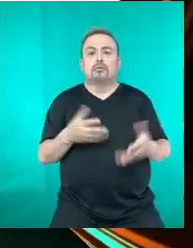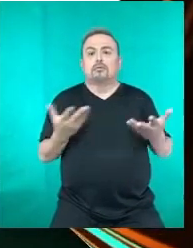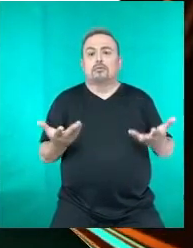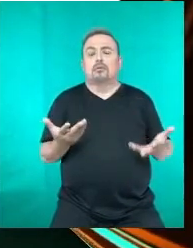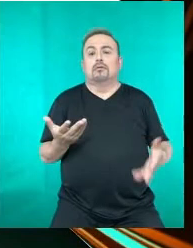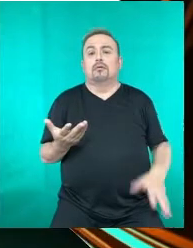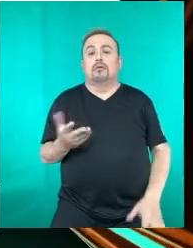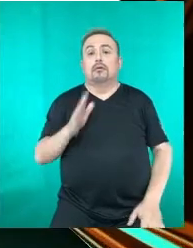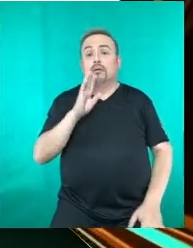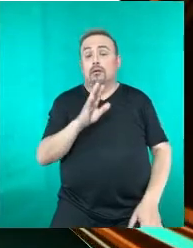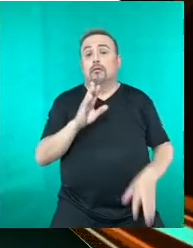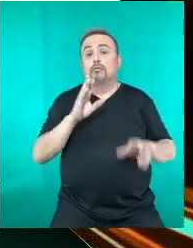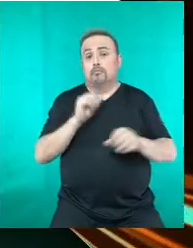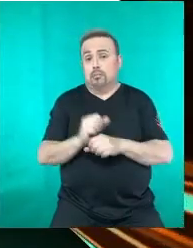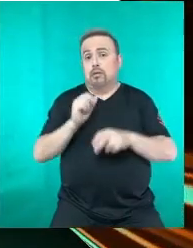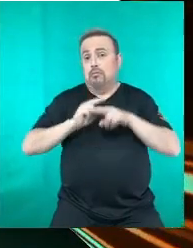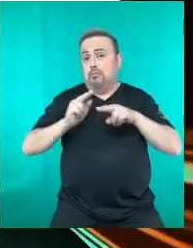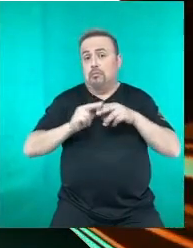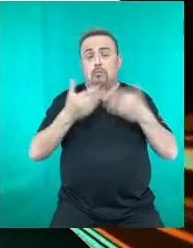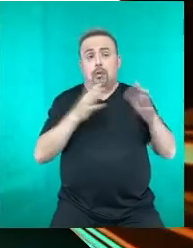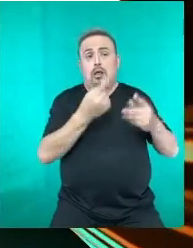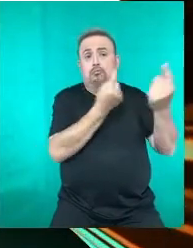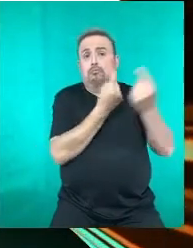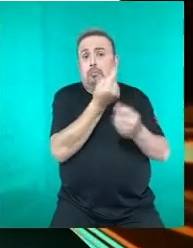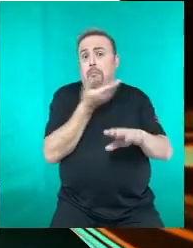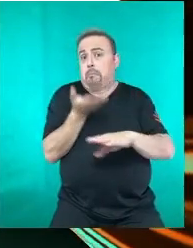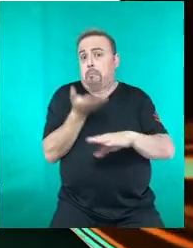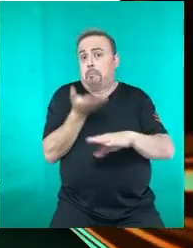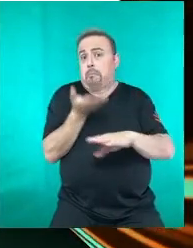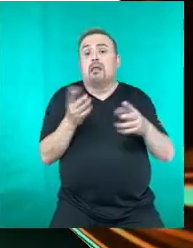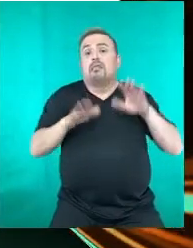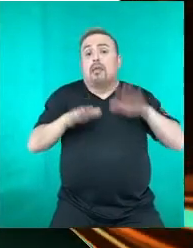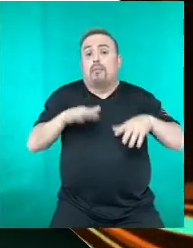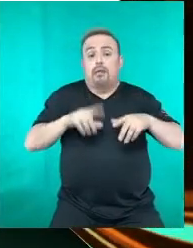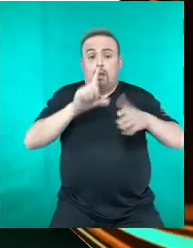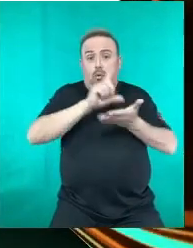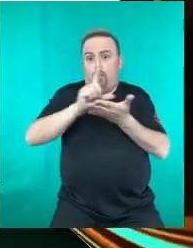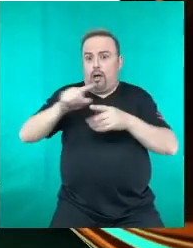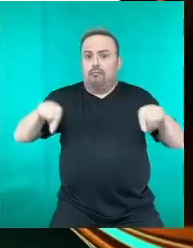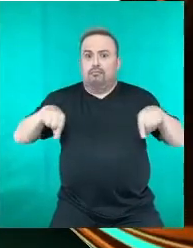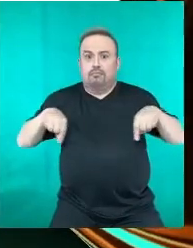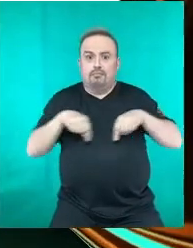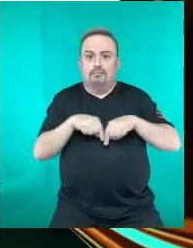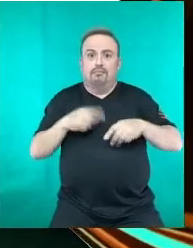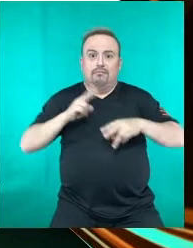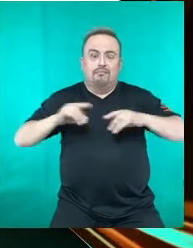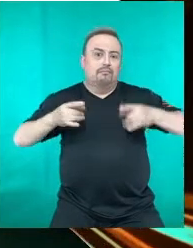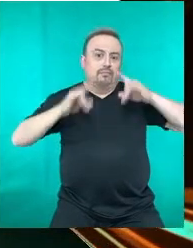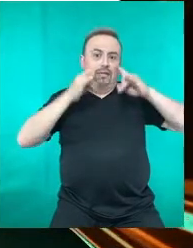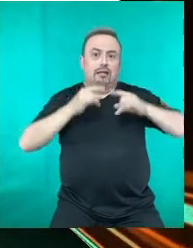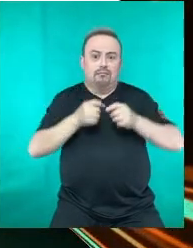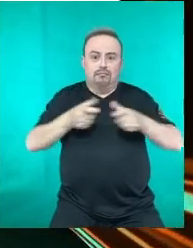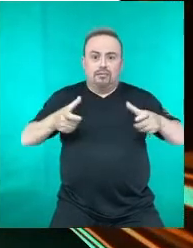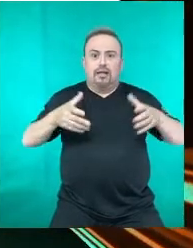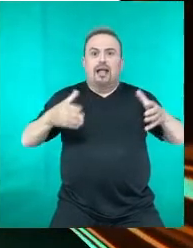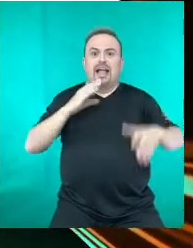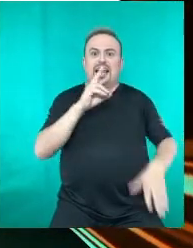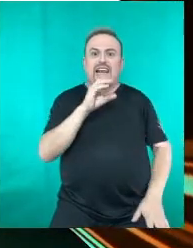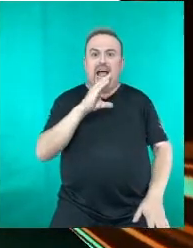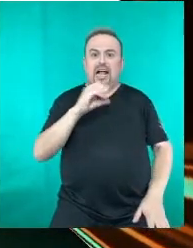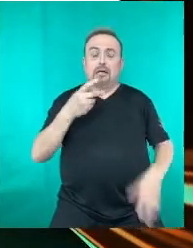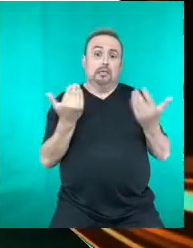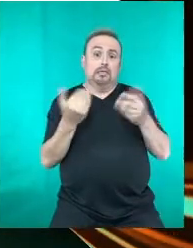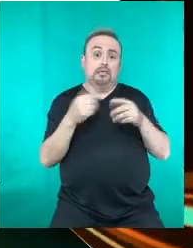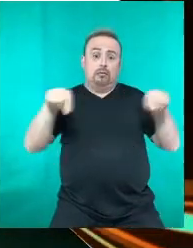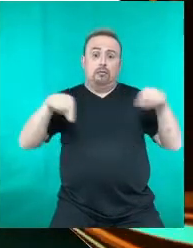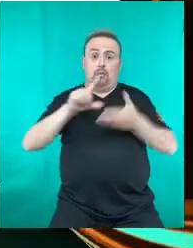Pero se pueden hacer la cantidad que el cliente requiera, dependiendo del espacio también. Mientras más rack, vamos a requerir más espacio,